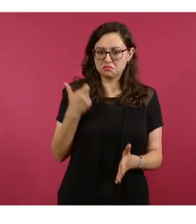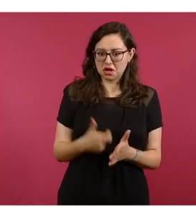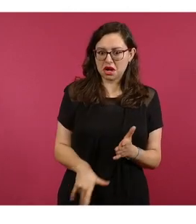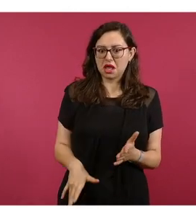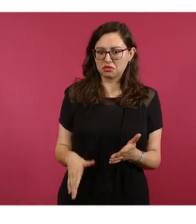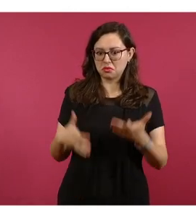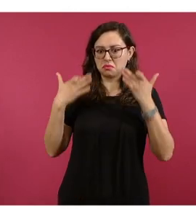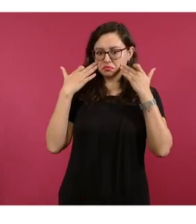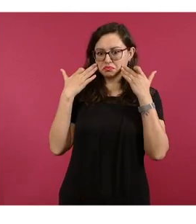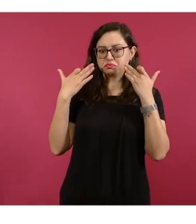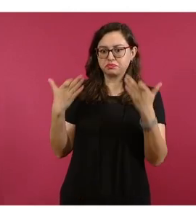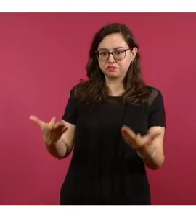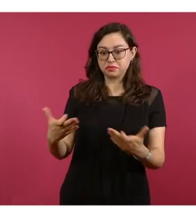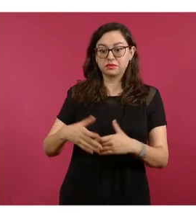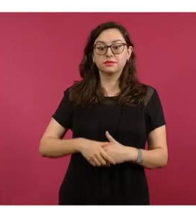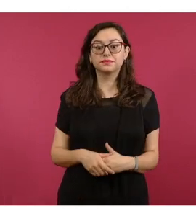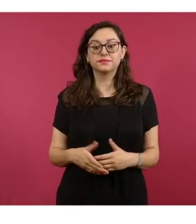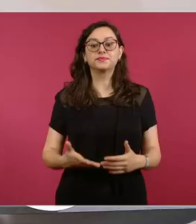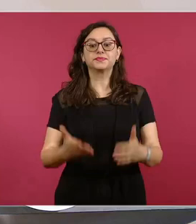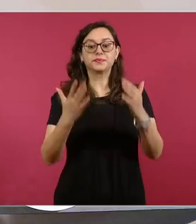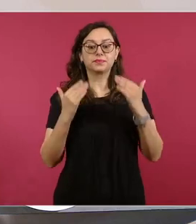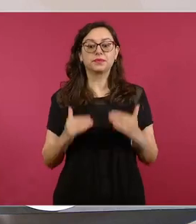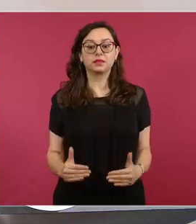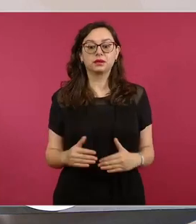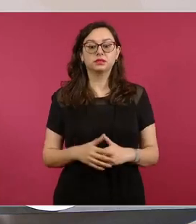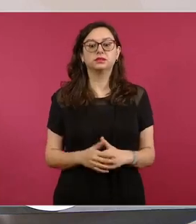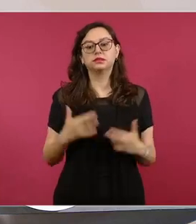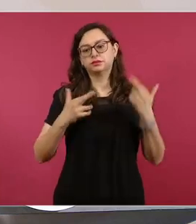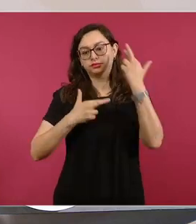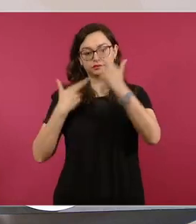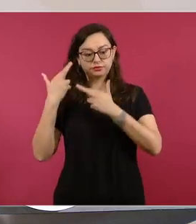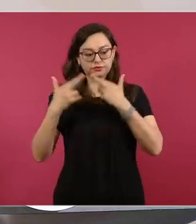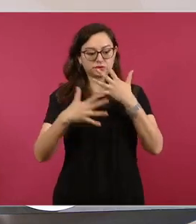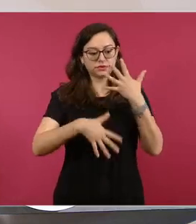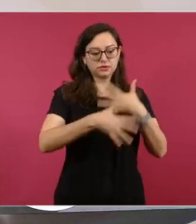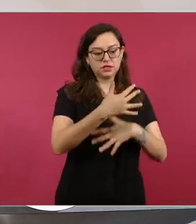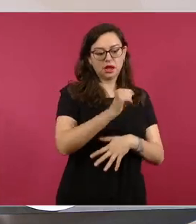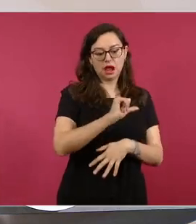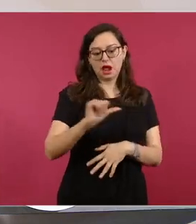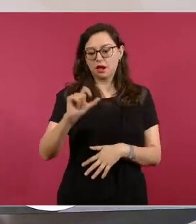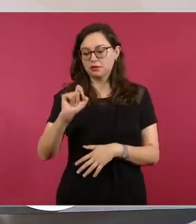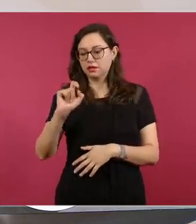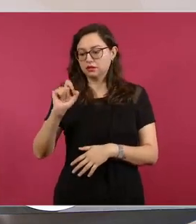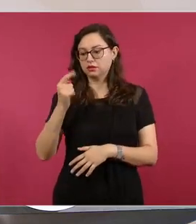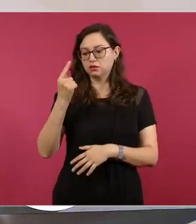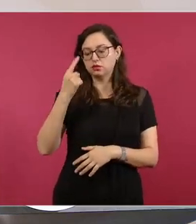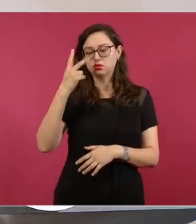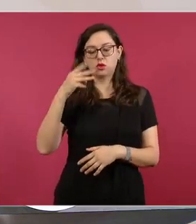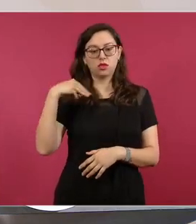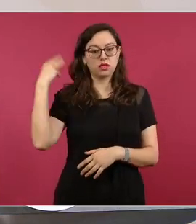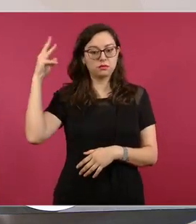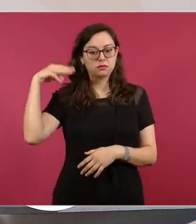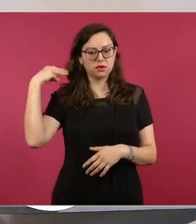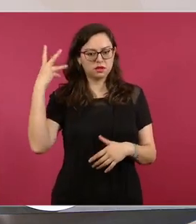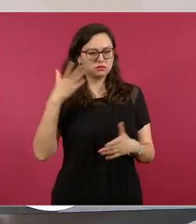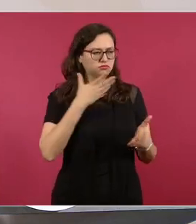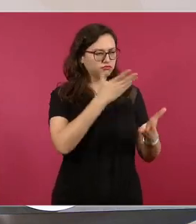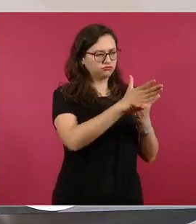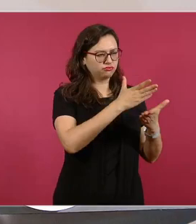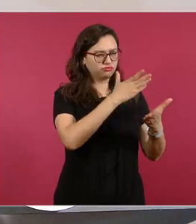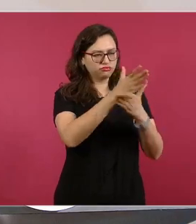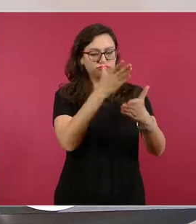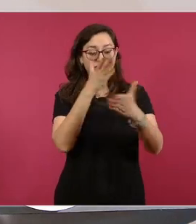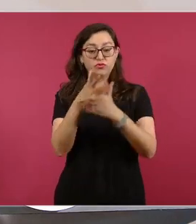Y en el tema de verificaciones, fue una buena semana, entre el 15 y el 21 de marzo, pues fueron atendidas 263